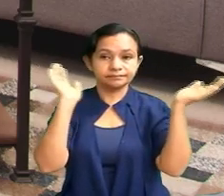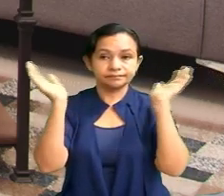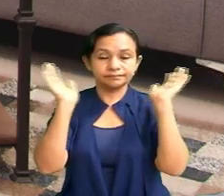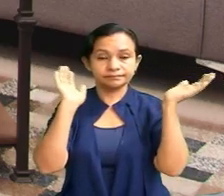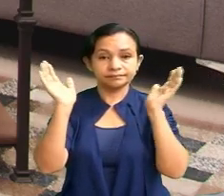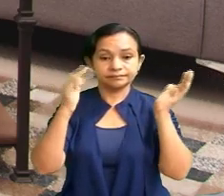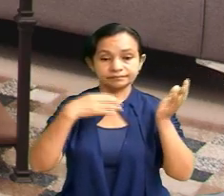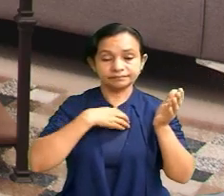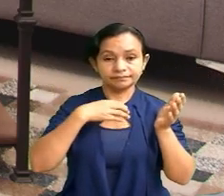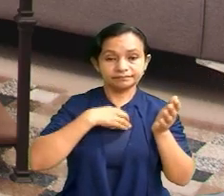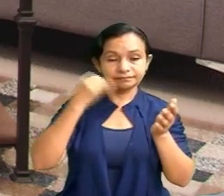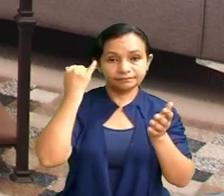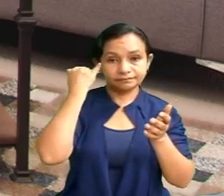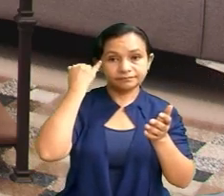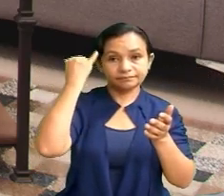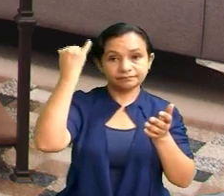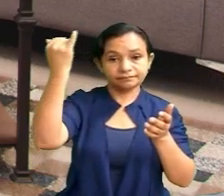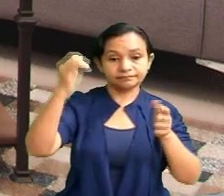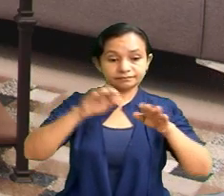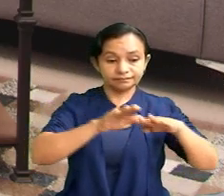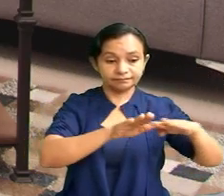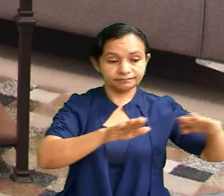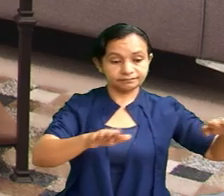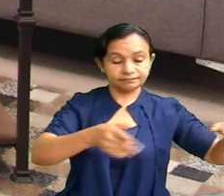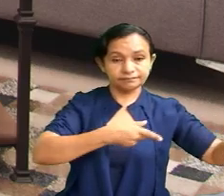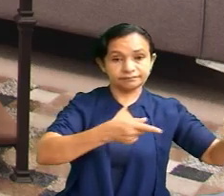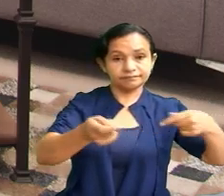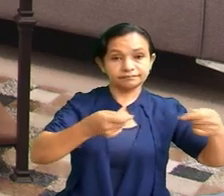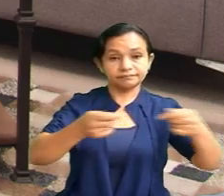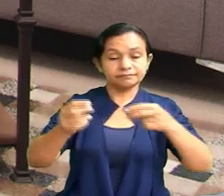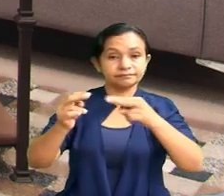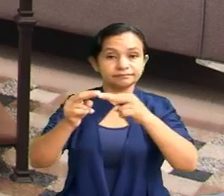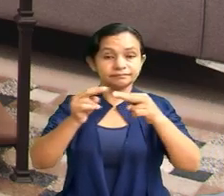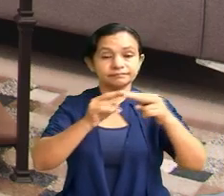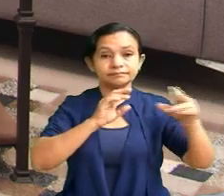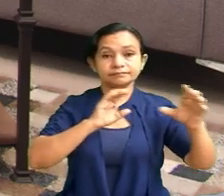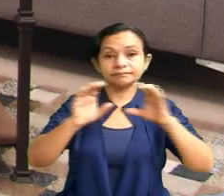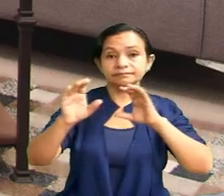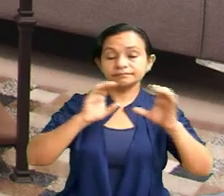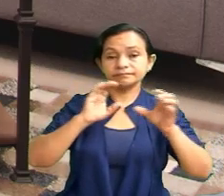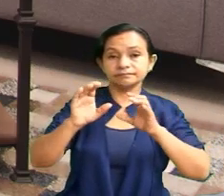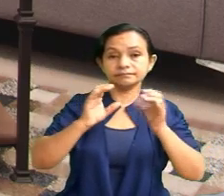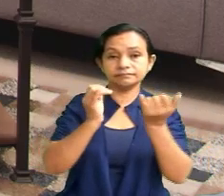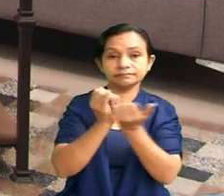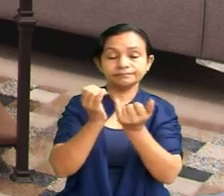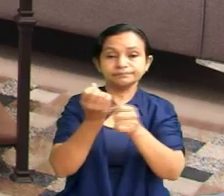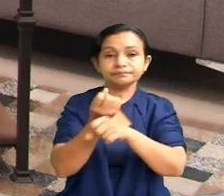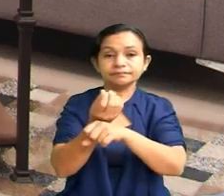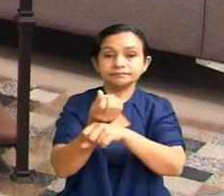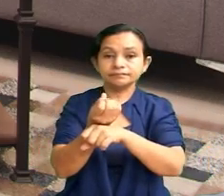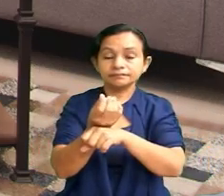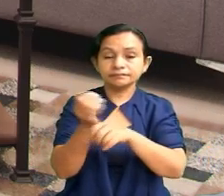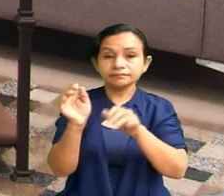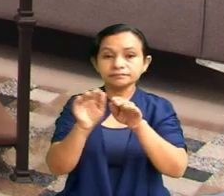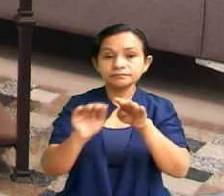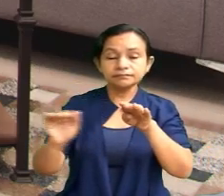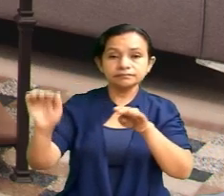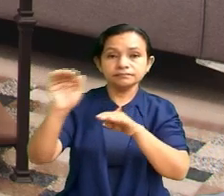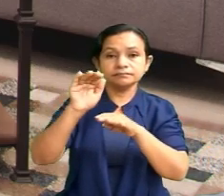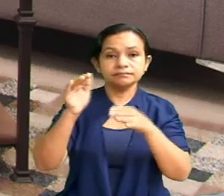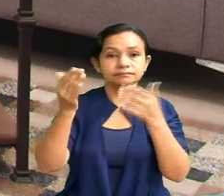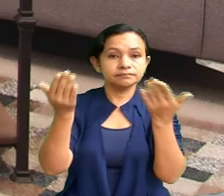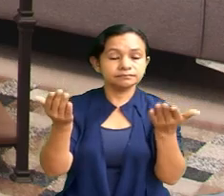emprendimiento es un sector que siempre está articulado en comunicación permanente con las alcaldías sobre todo para